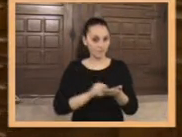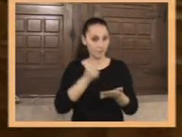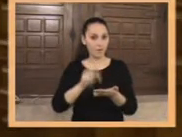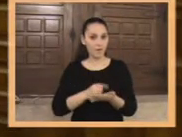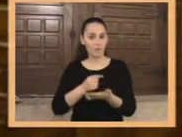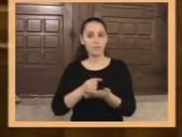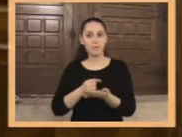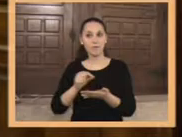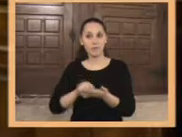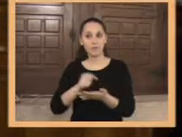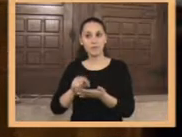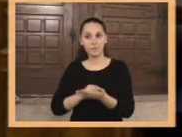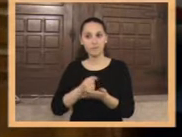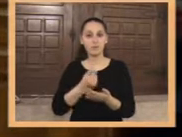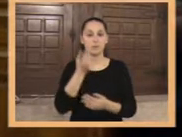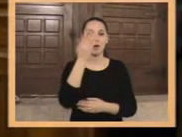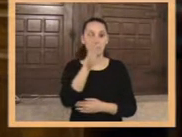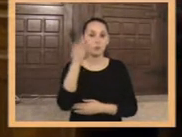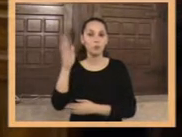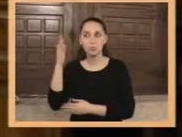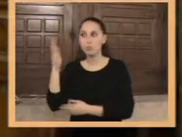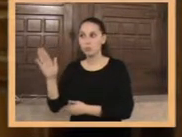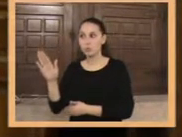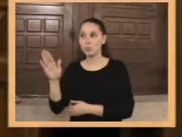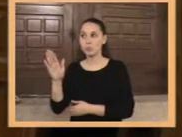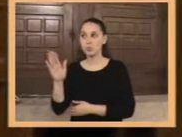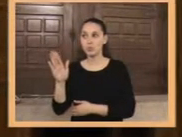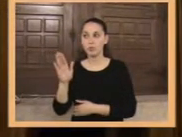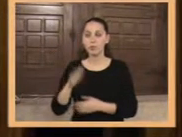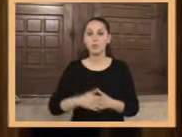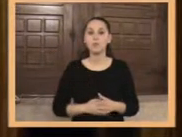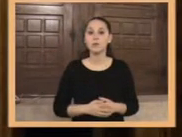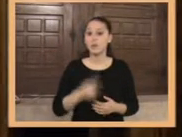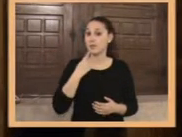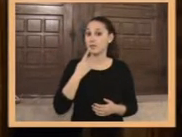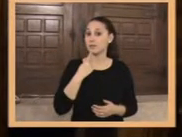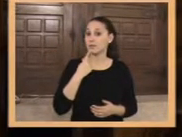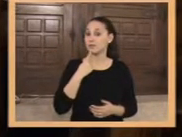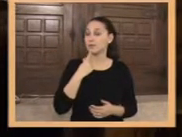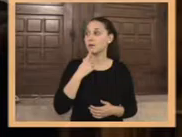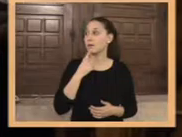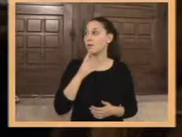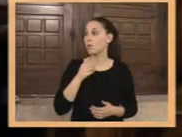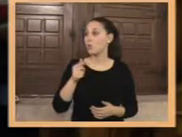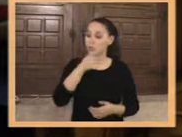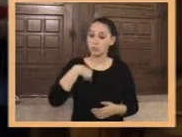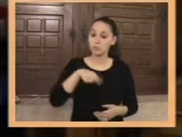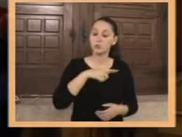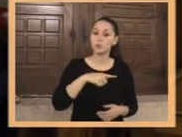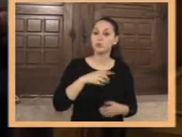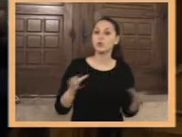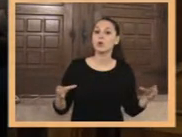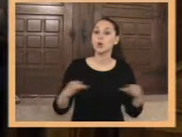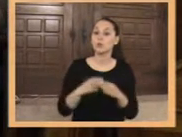de esta moción. Señor alcalde, que digo que por lo menos nosotros que no pudimos estar en la Junta de